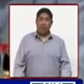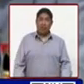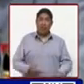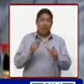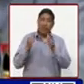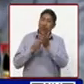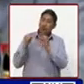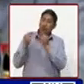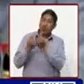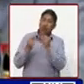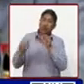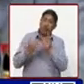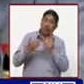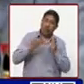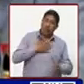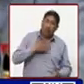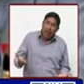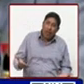estos grupos,